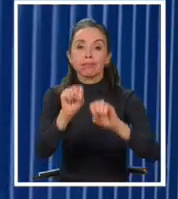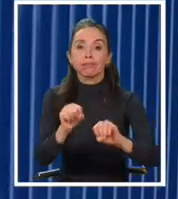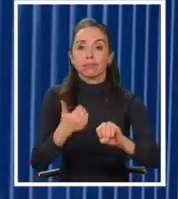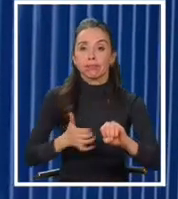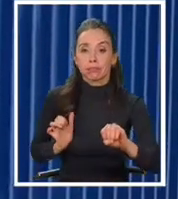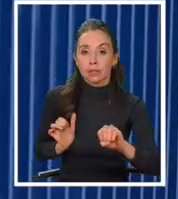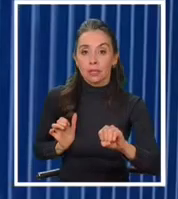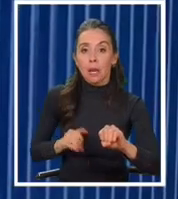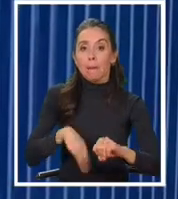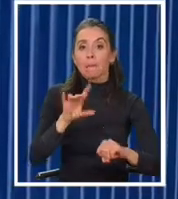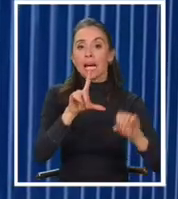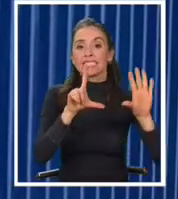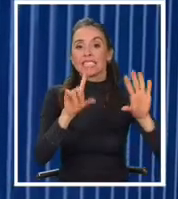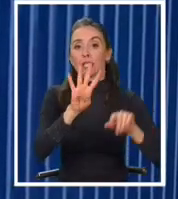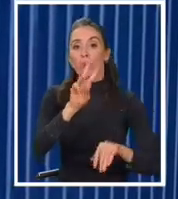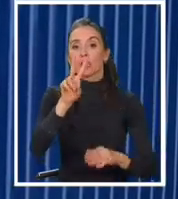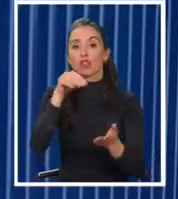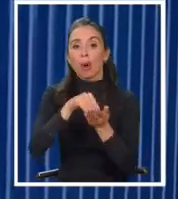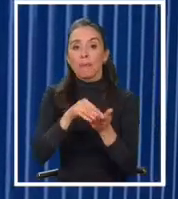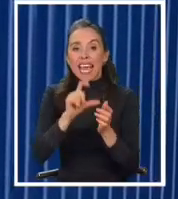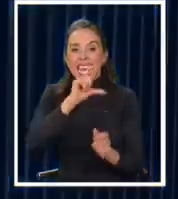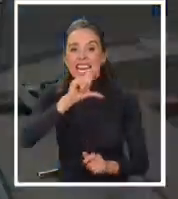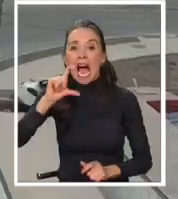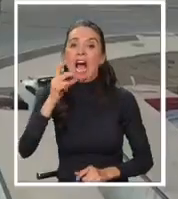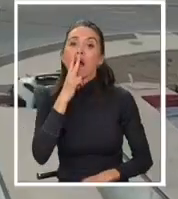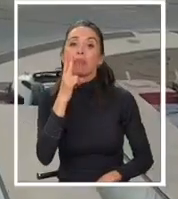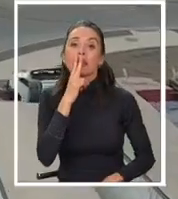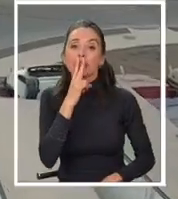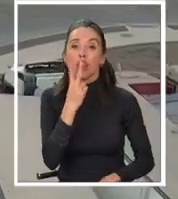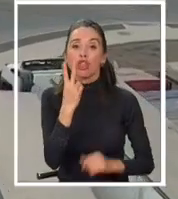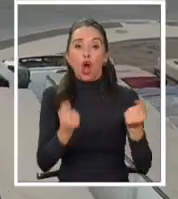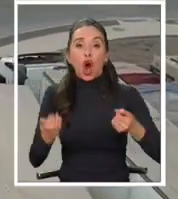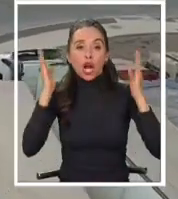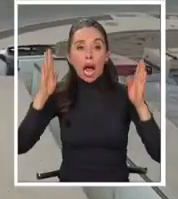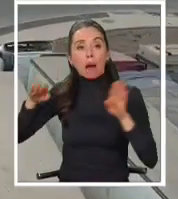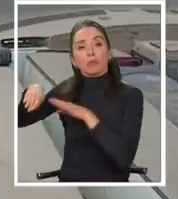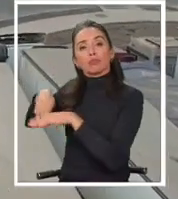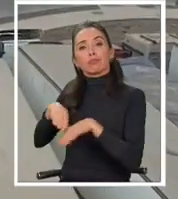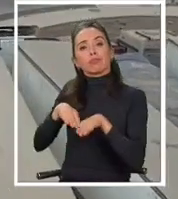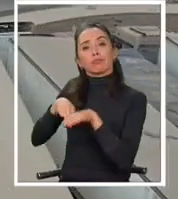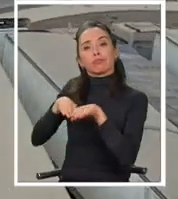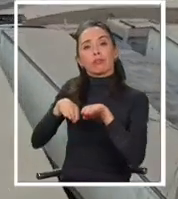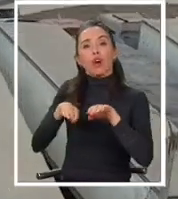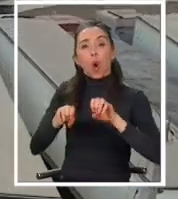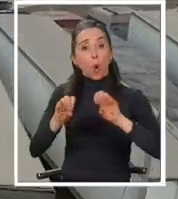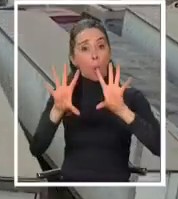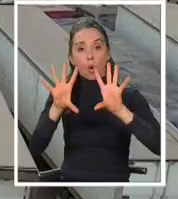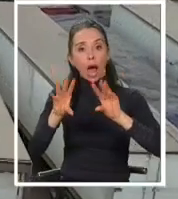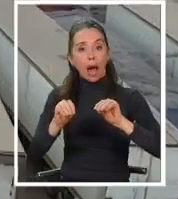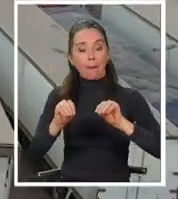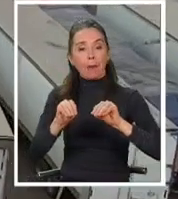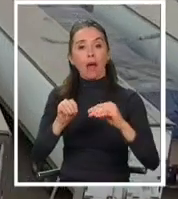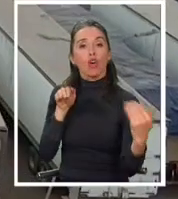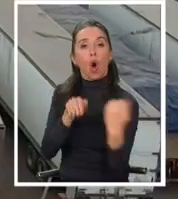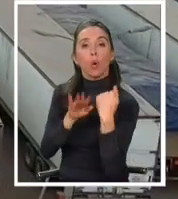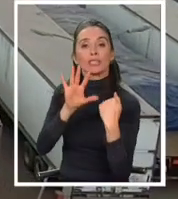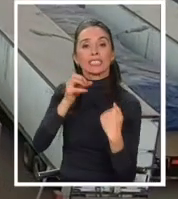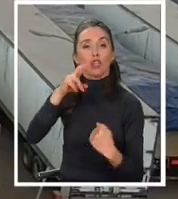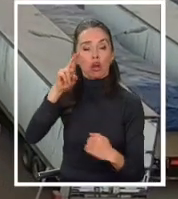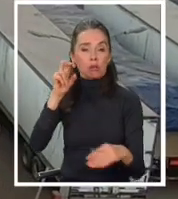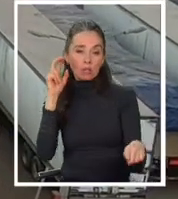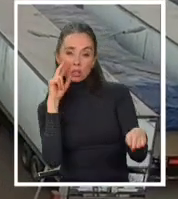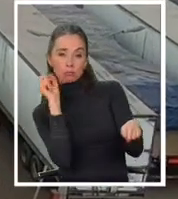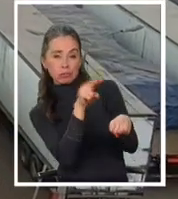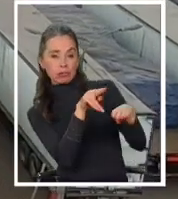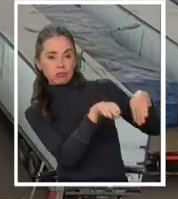en sobre 742.000 cajetillas. Dos camiones circulaban con las luces apagadas por la ruta 5 Norte. En